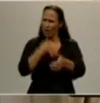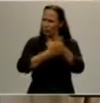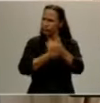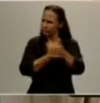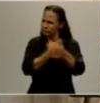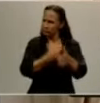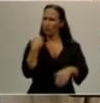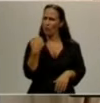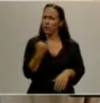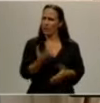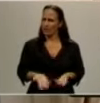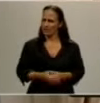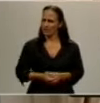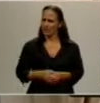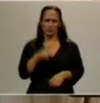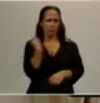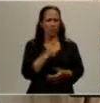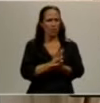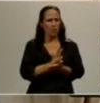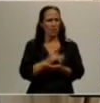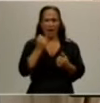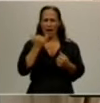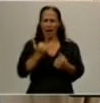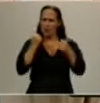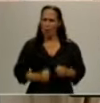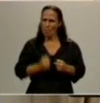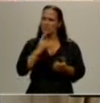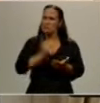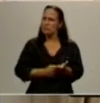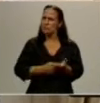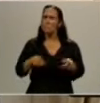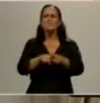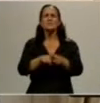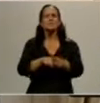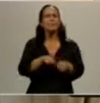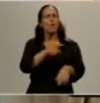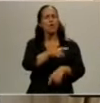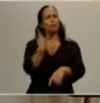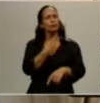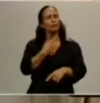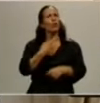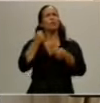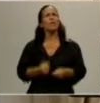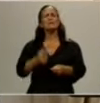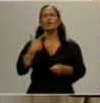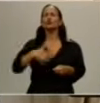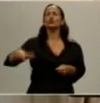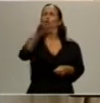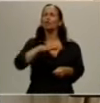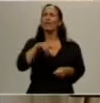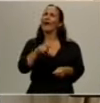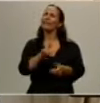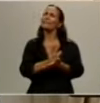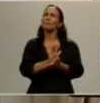El mismo empeño, la misma convicción que pusimos también contra el terrorismo de Estado, porque estamos convencidos que una sociedad no puede